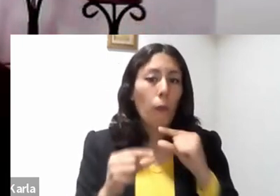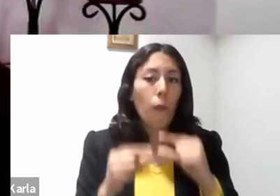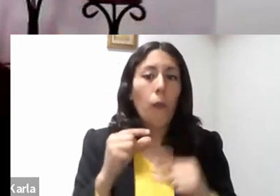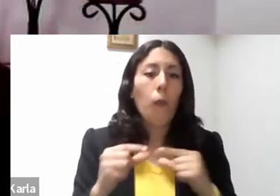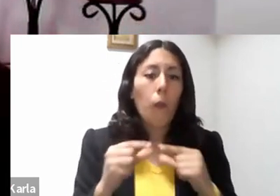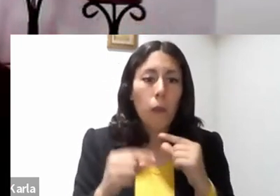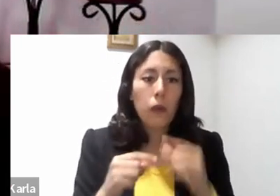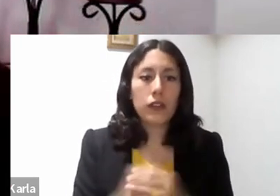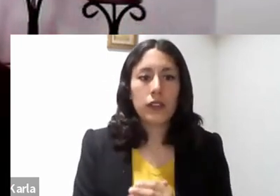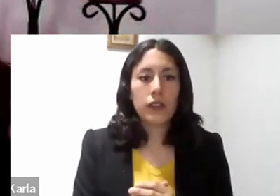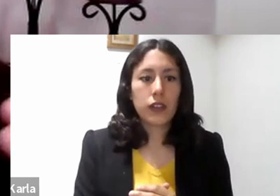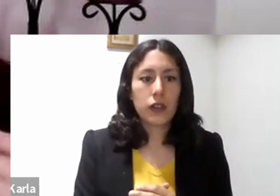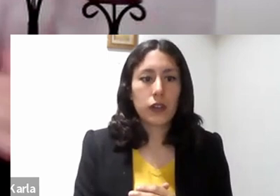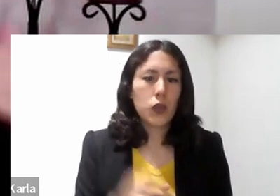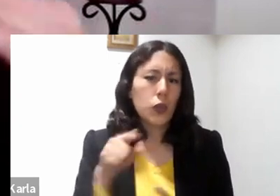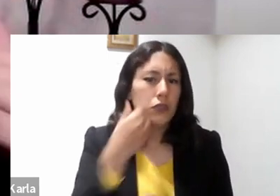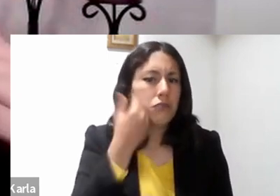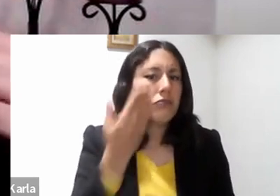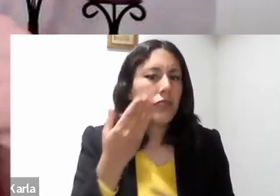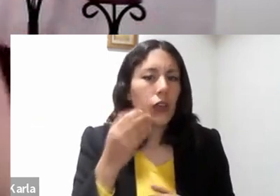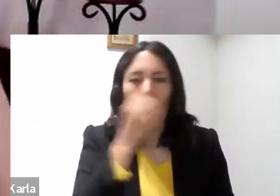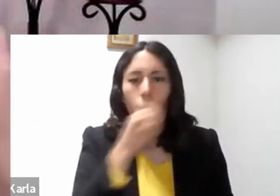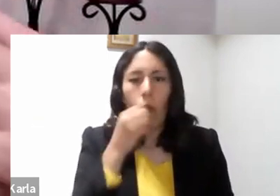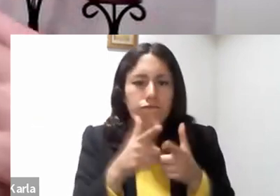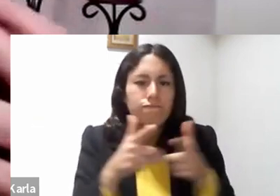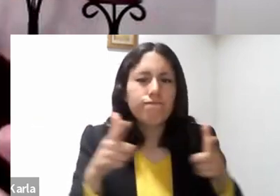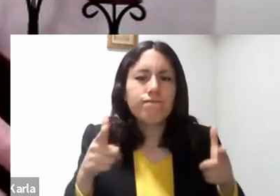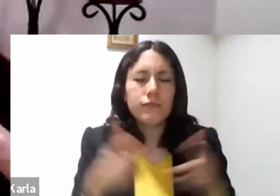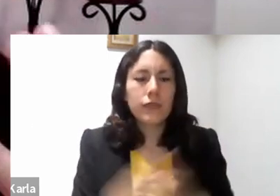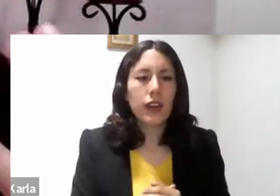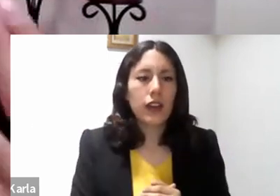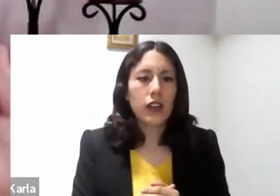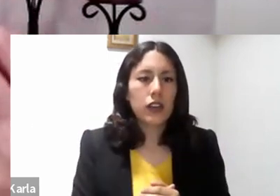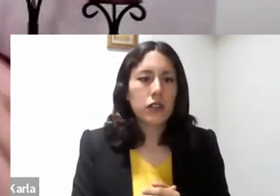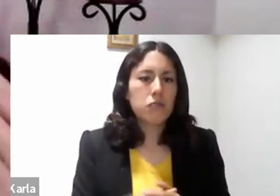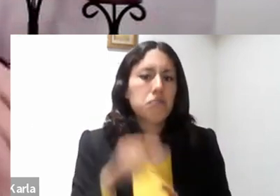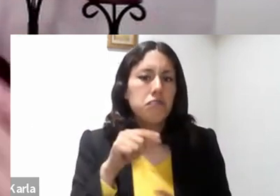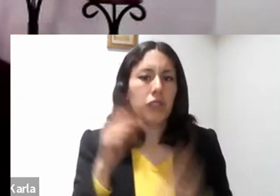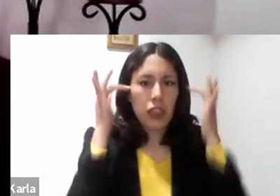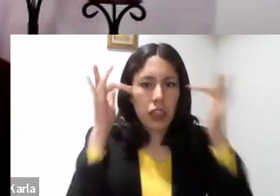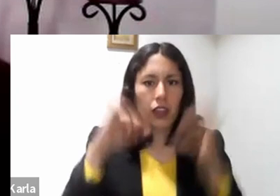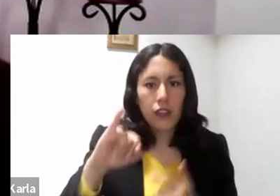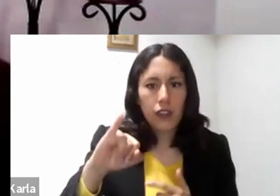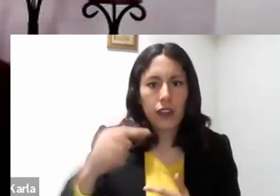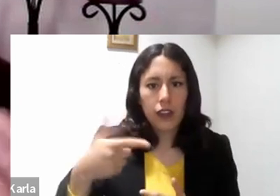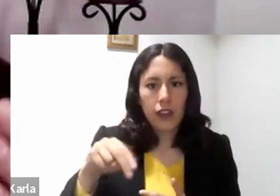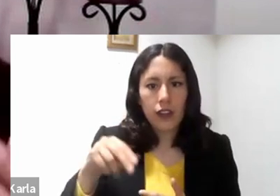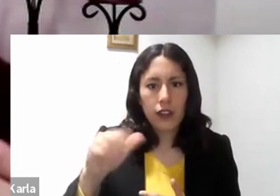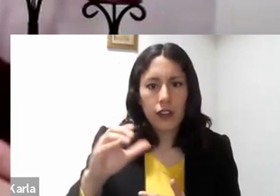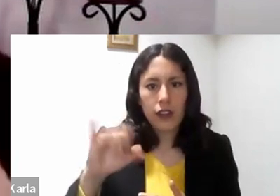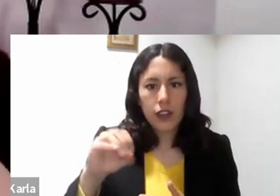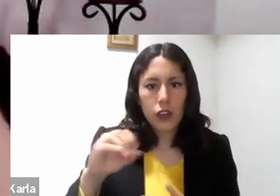sugiere en los ejercicios espirituales con varios pasos que nos ayudan a dividir el tiempo para cuando queramos pasar más tiempo en oración